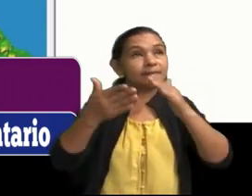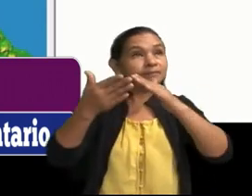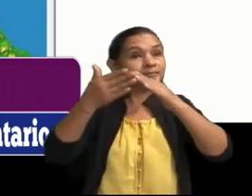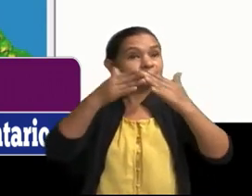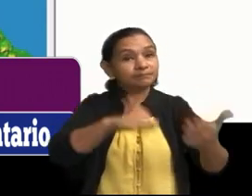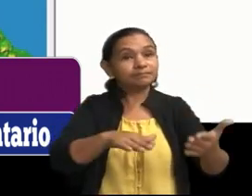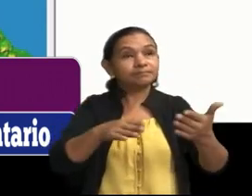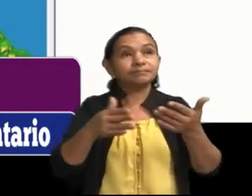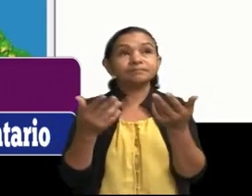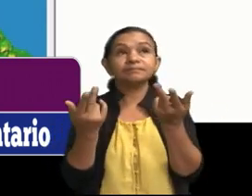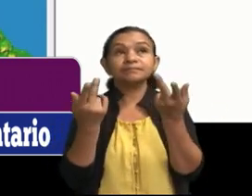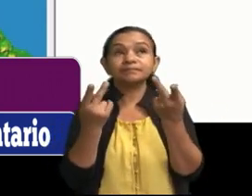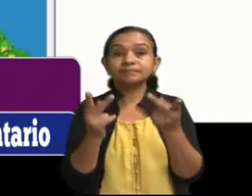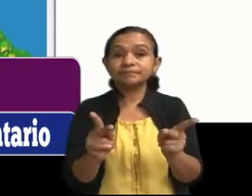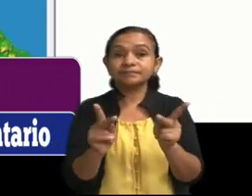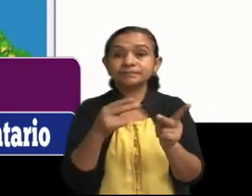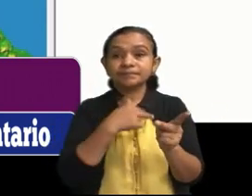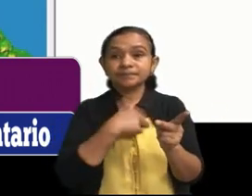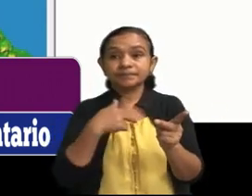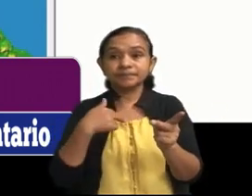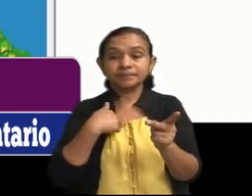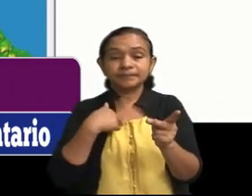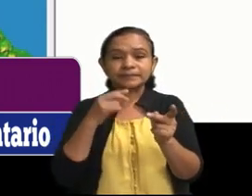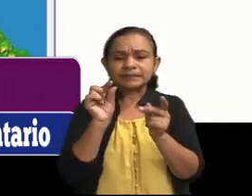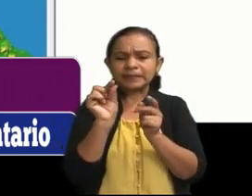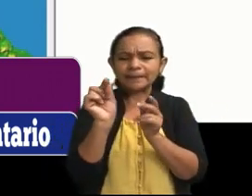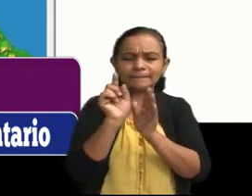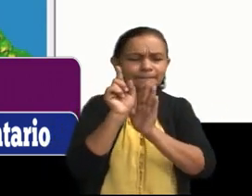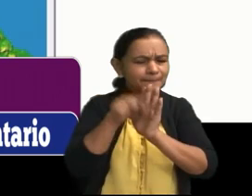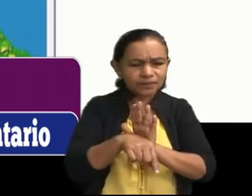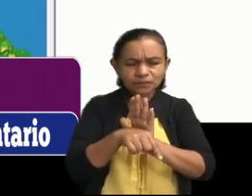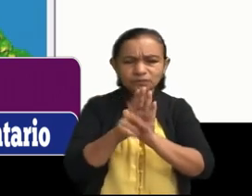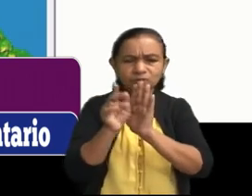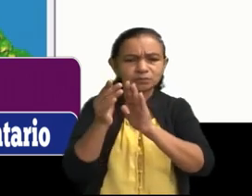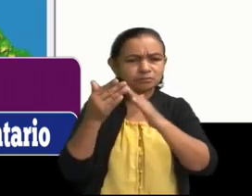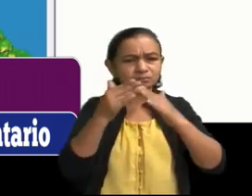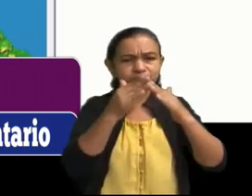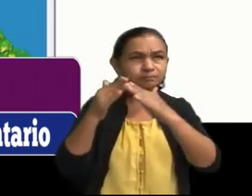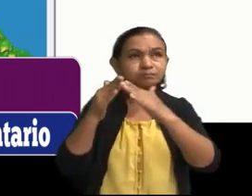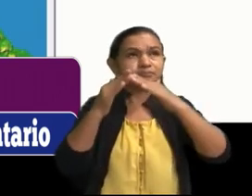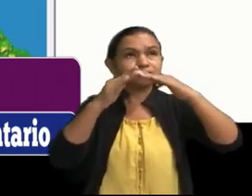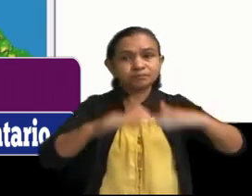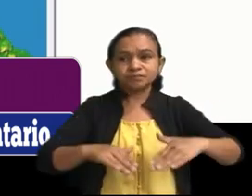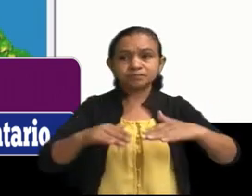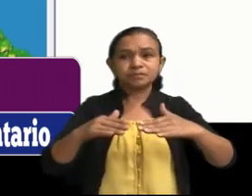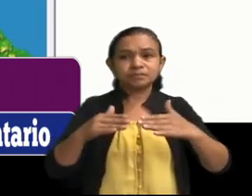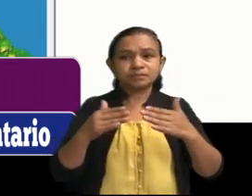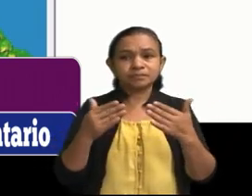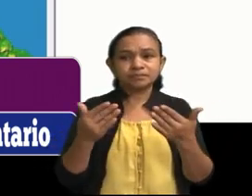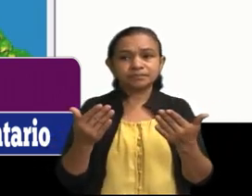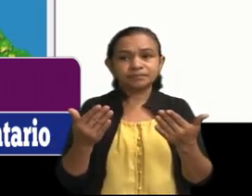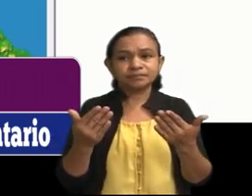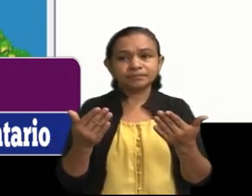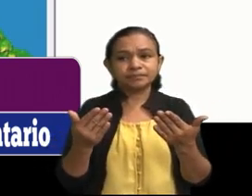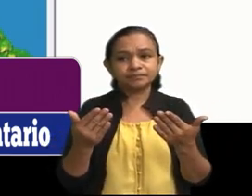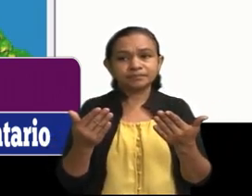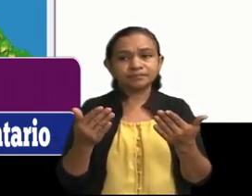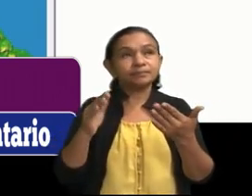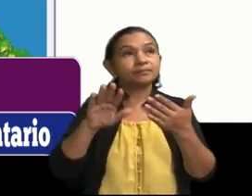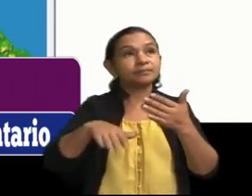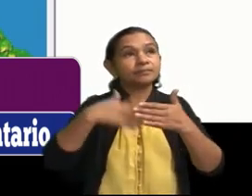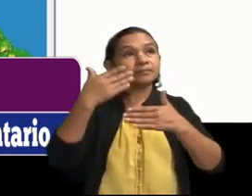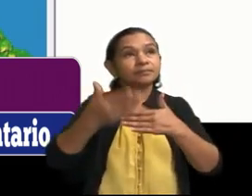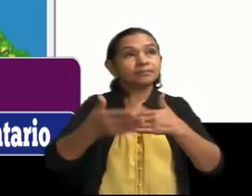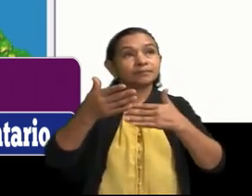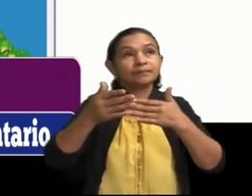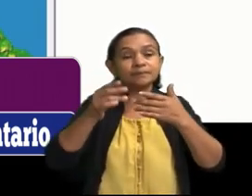Pero esto pasa en minutos del terremoto. Después se forma la ola, eso se